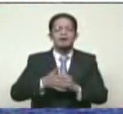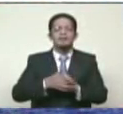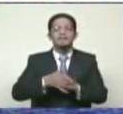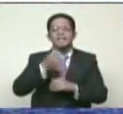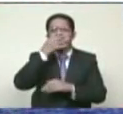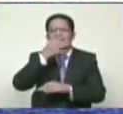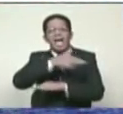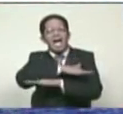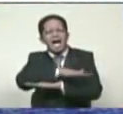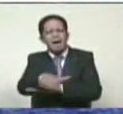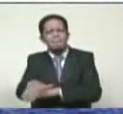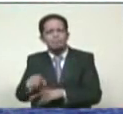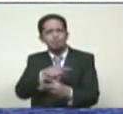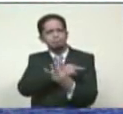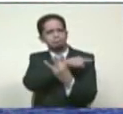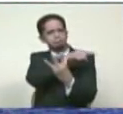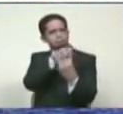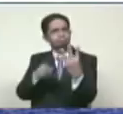Es un tridente